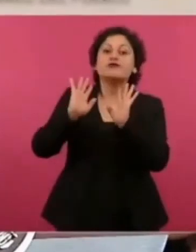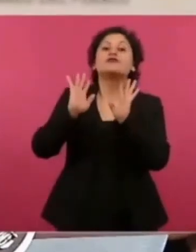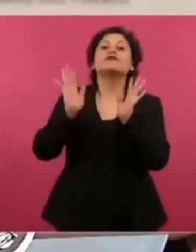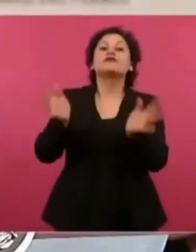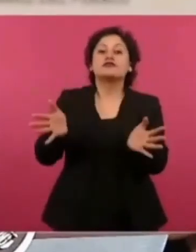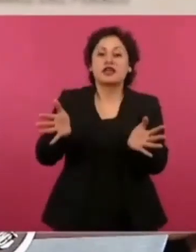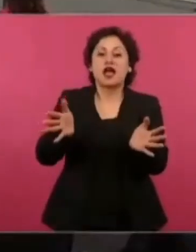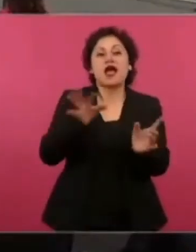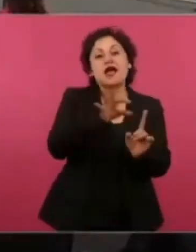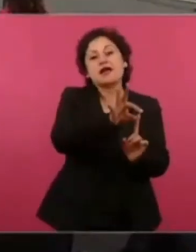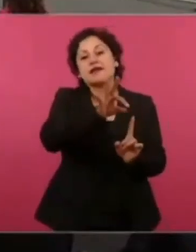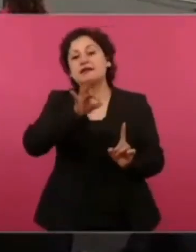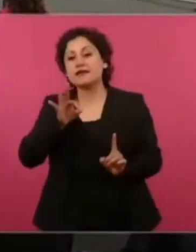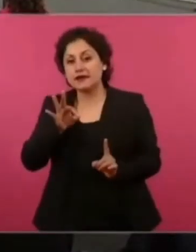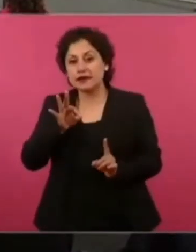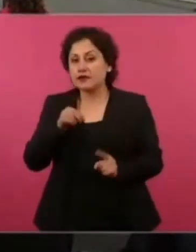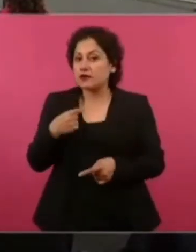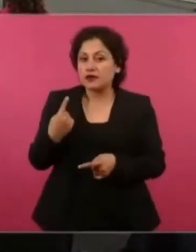Fox,